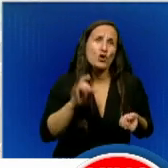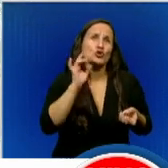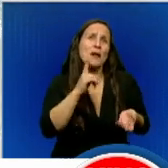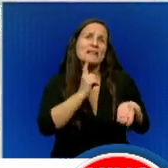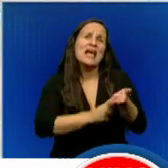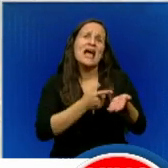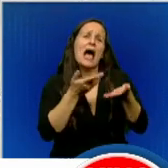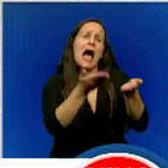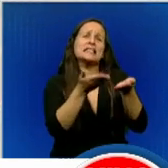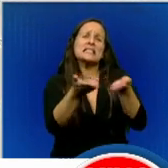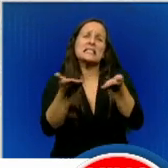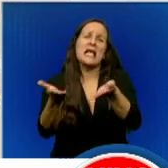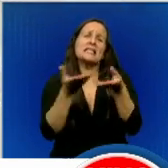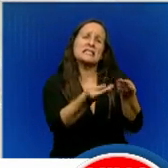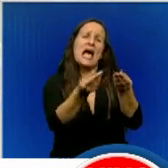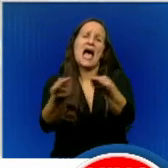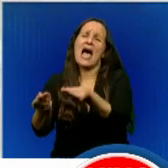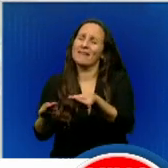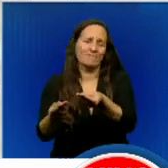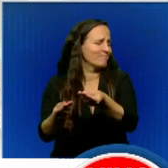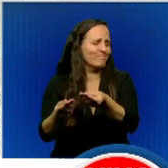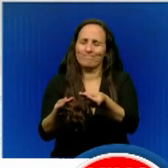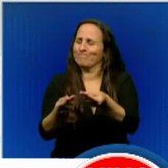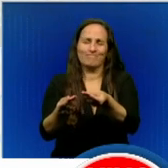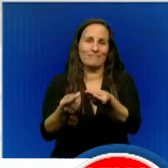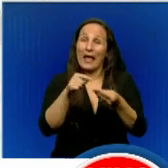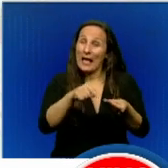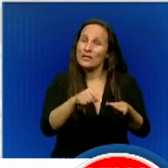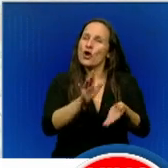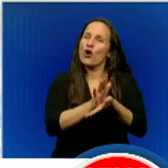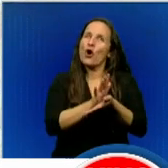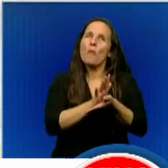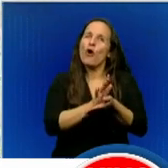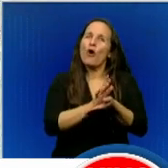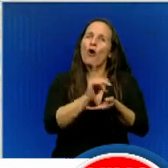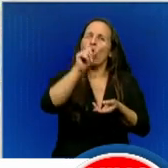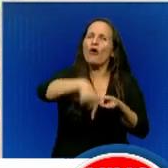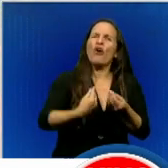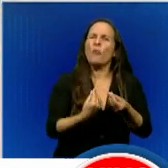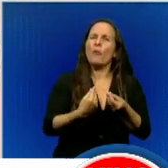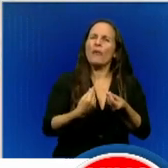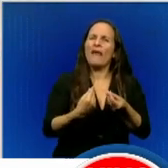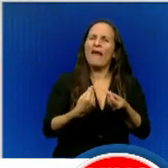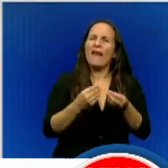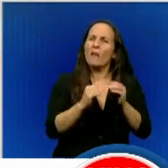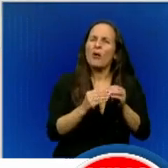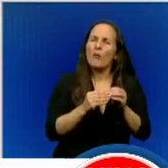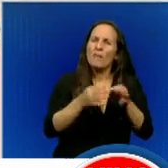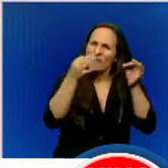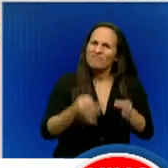asistencialistas ello es no entender la raíz del problema estructural de nuestra economía